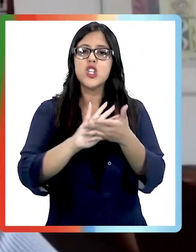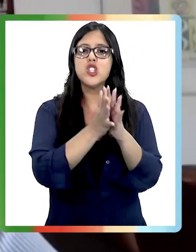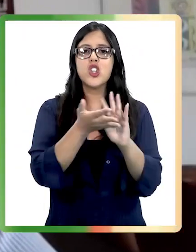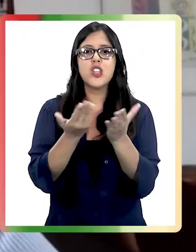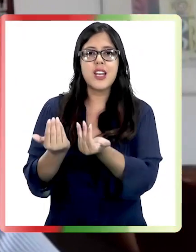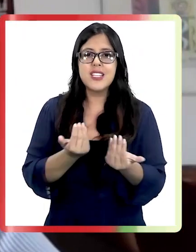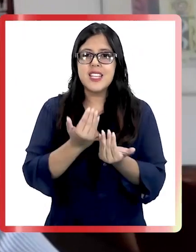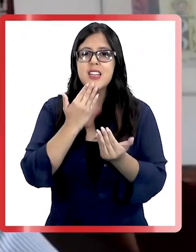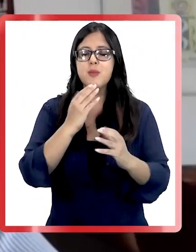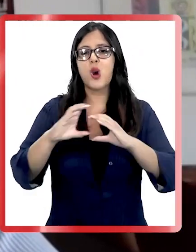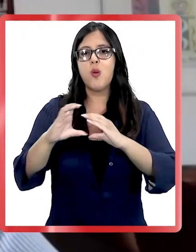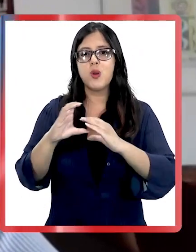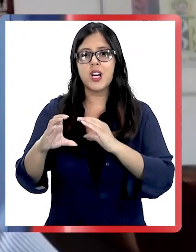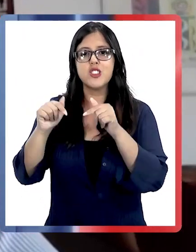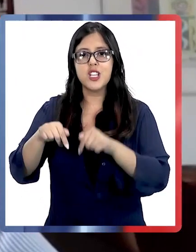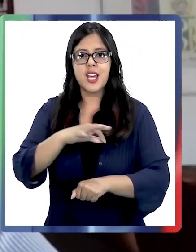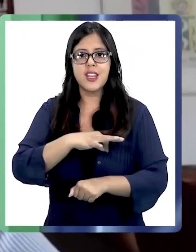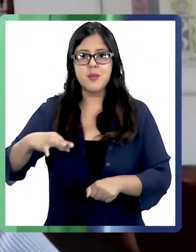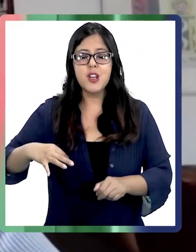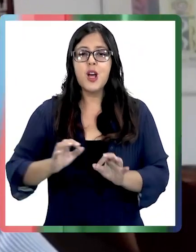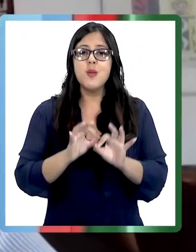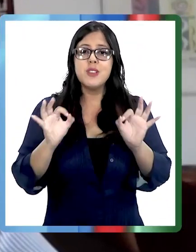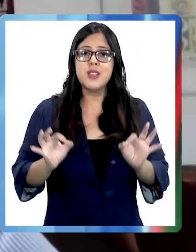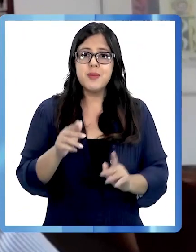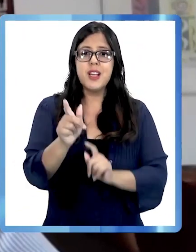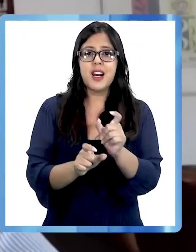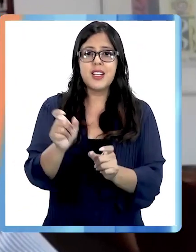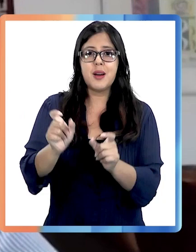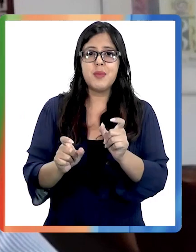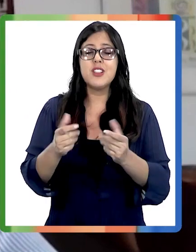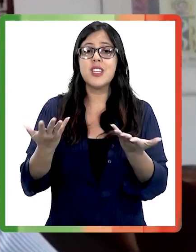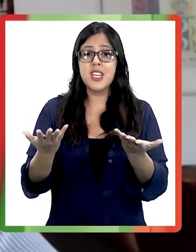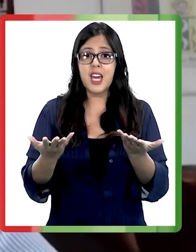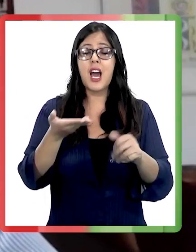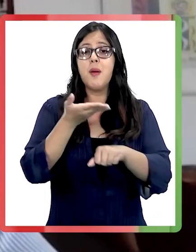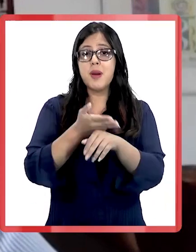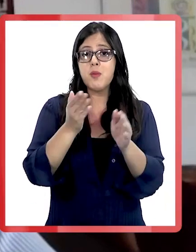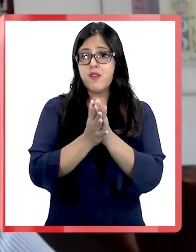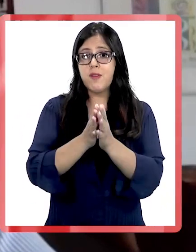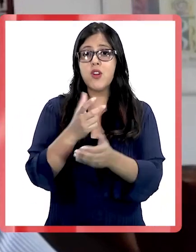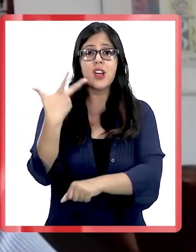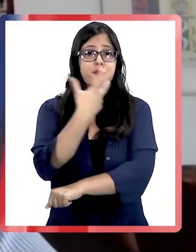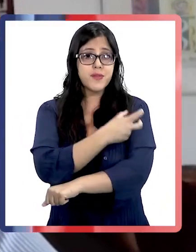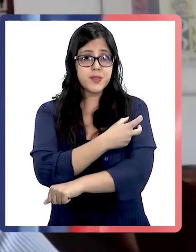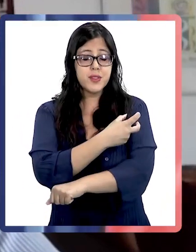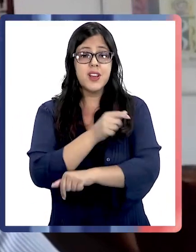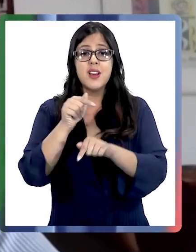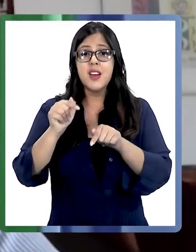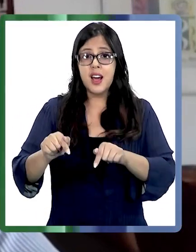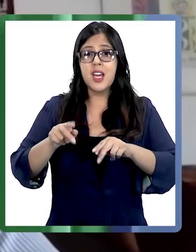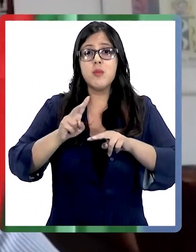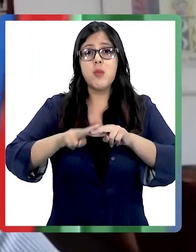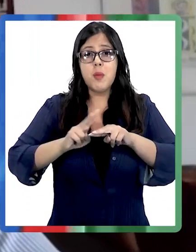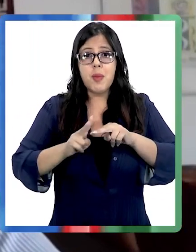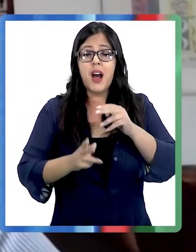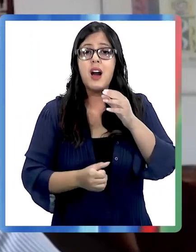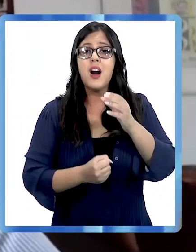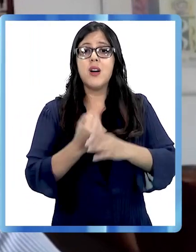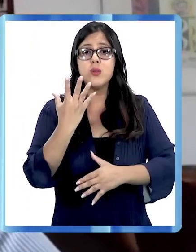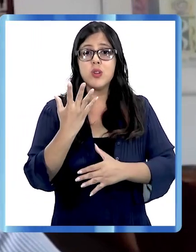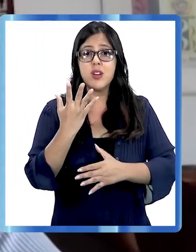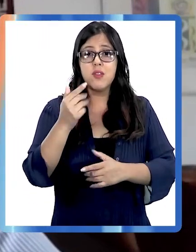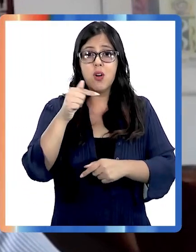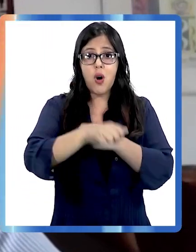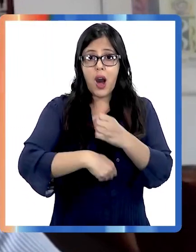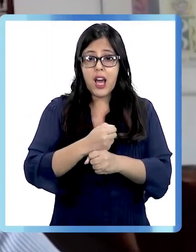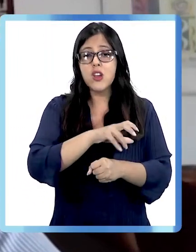las necesidades, las comunicaciones del Ministerio y especialmente a la gente llamarlos a vacunarse para que estemos preparados para la nueva